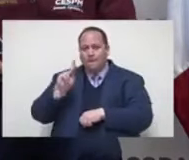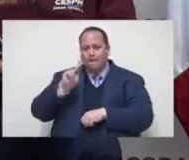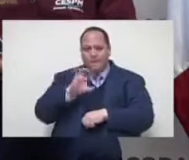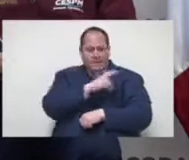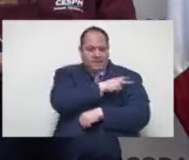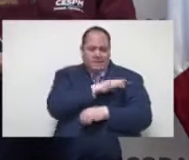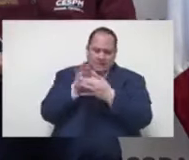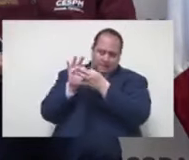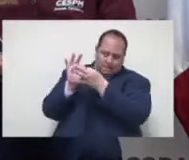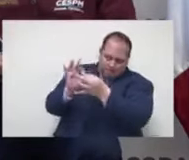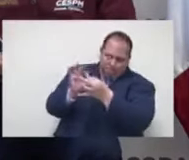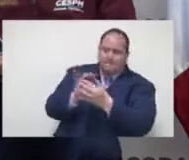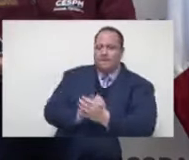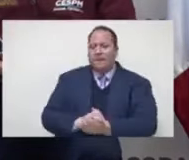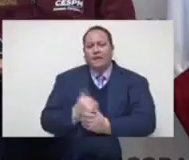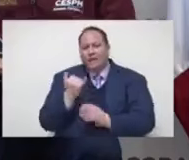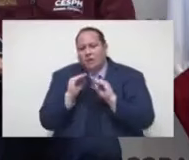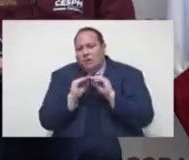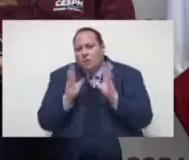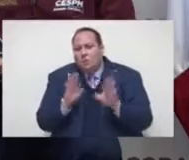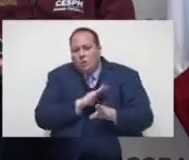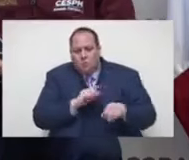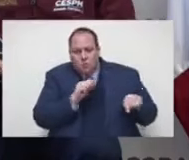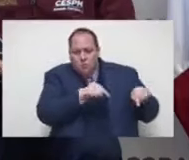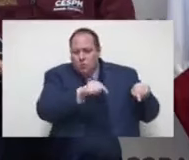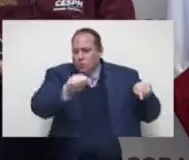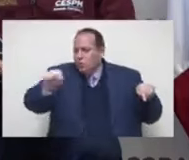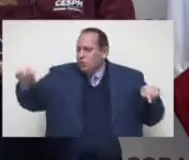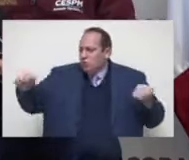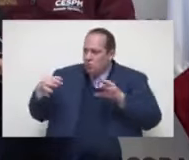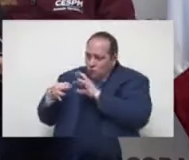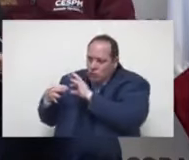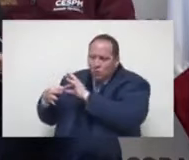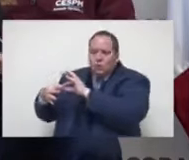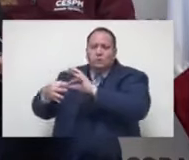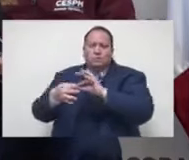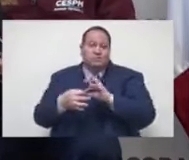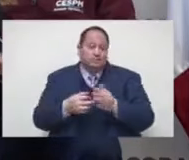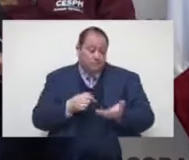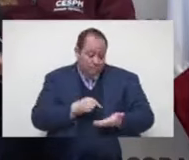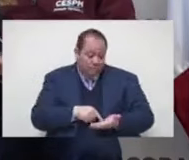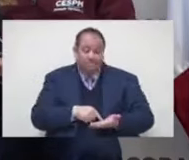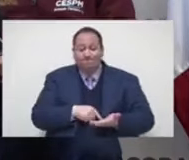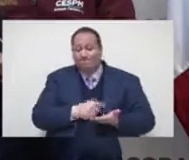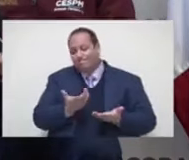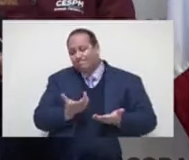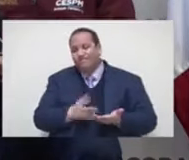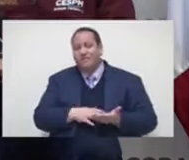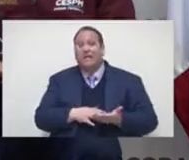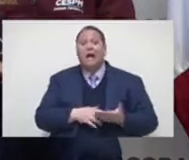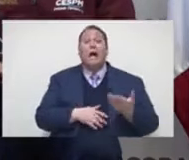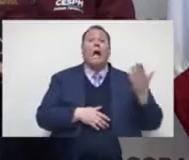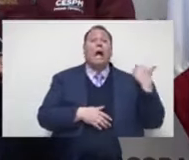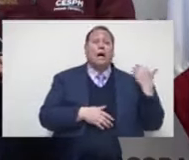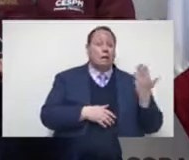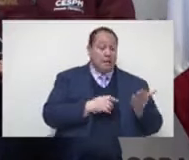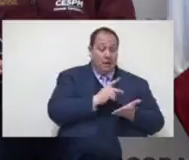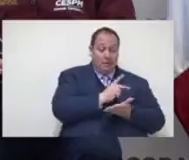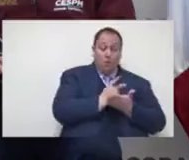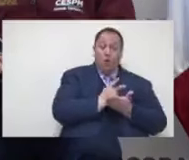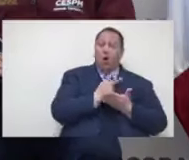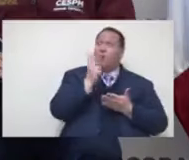Civil y también pues evidentemente los ayuntamientos, ¿no? Estamos apegándonos, repito, desde el primer día al